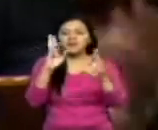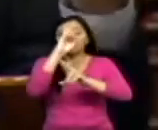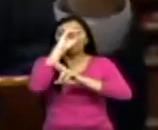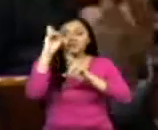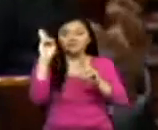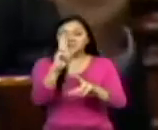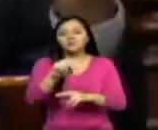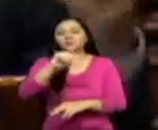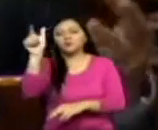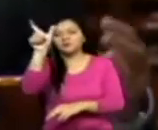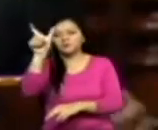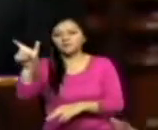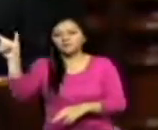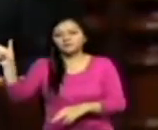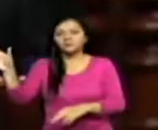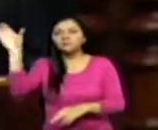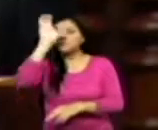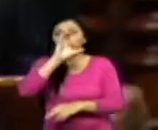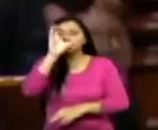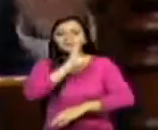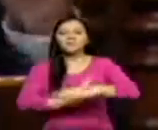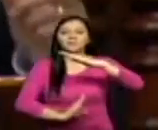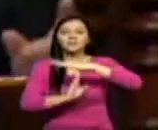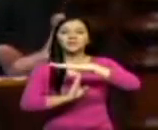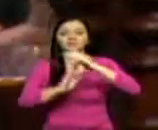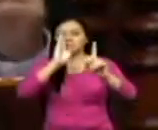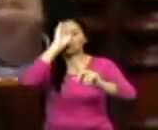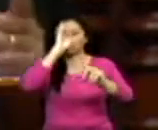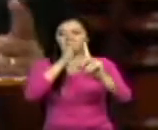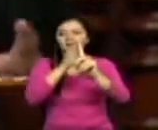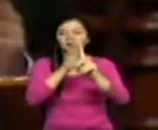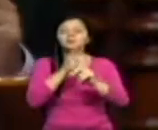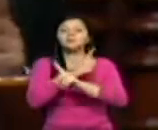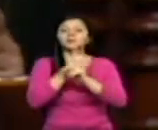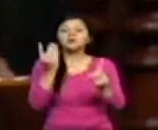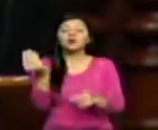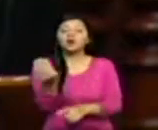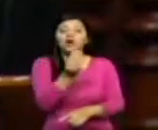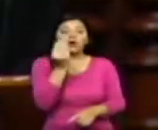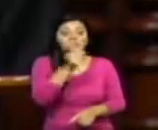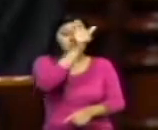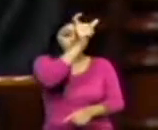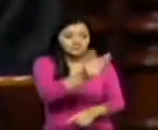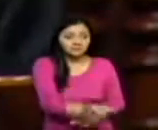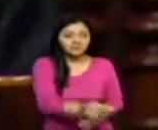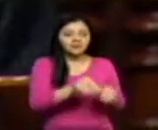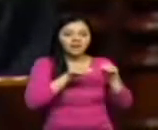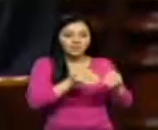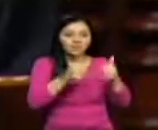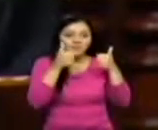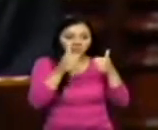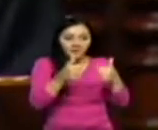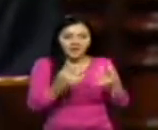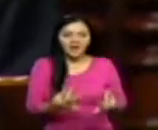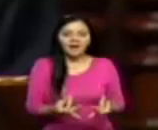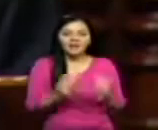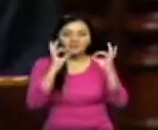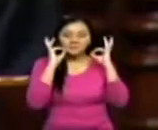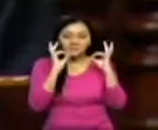al otro, busca la paz. Ante un joven educado con calidad se